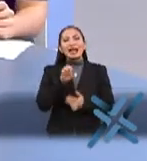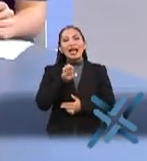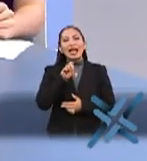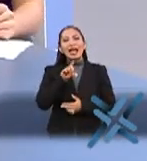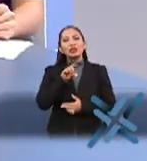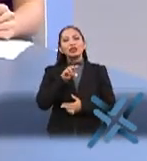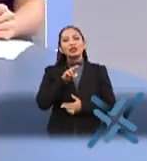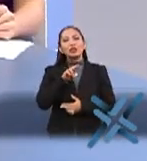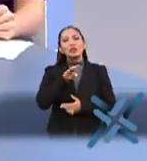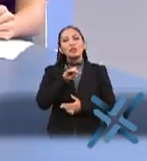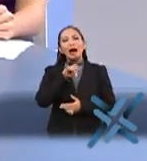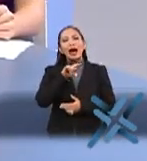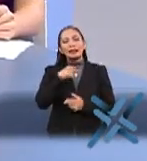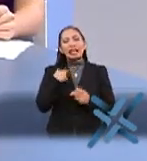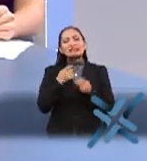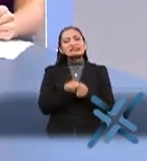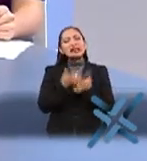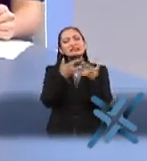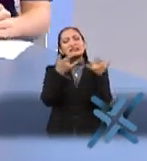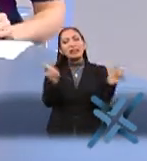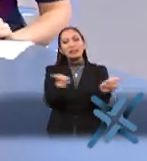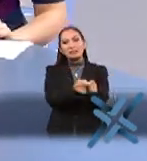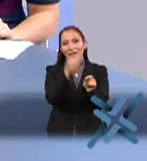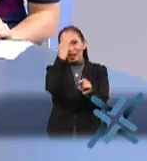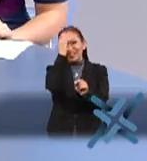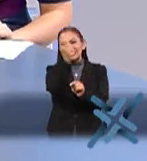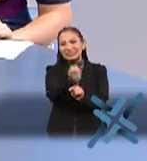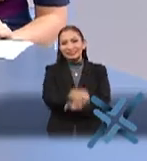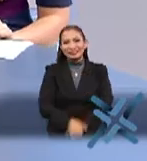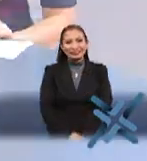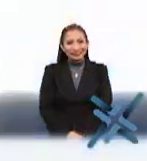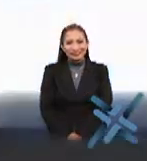EduByte. Aquí un pequeño reportaje para que lo vayan conociendo.